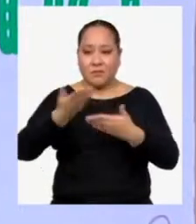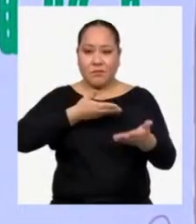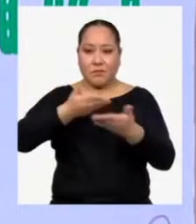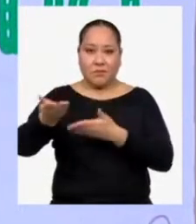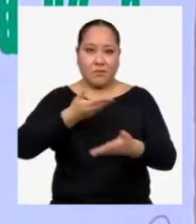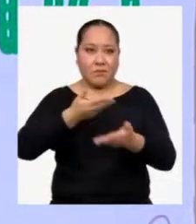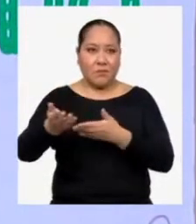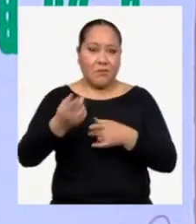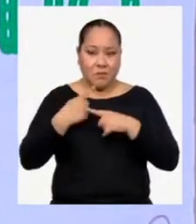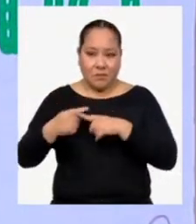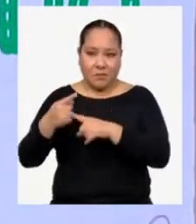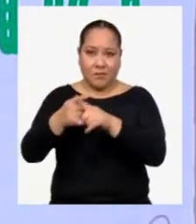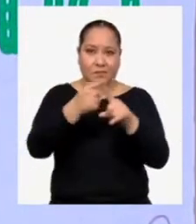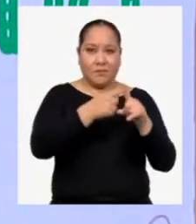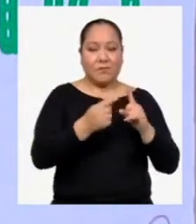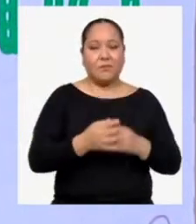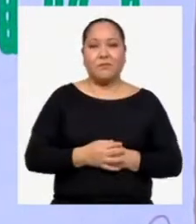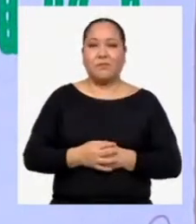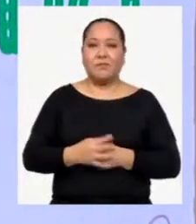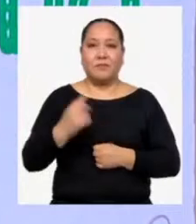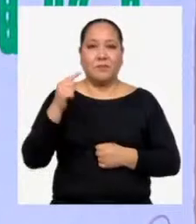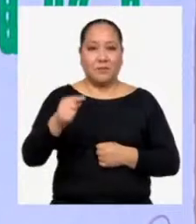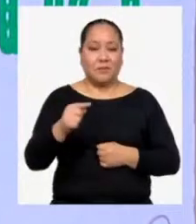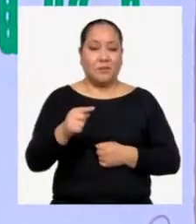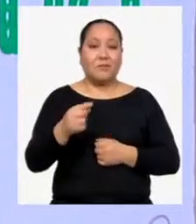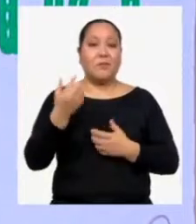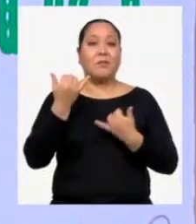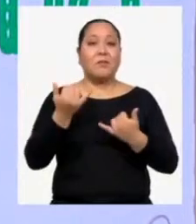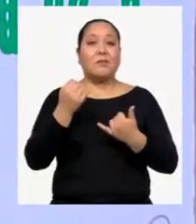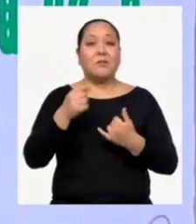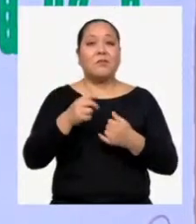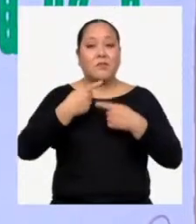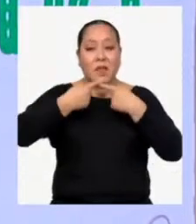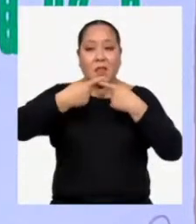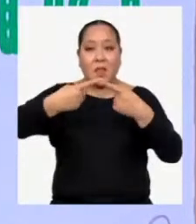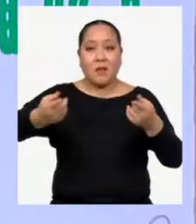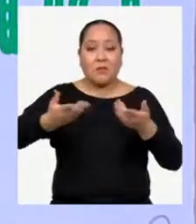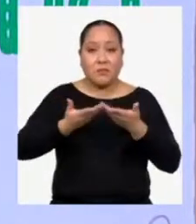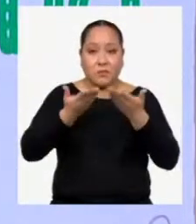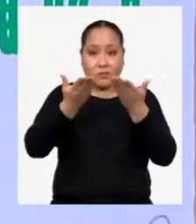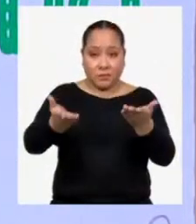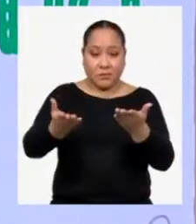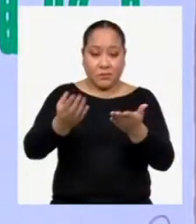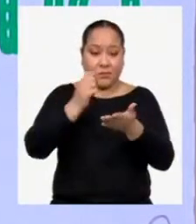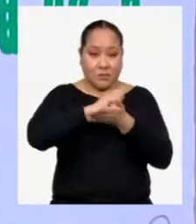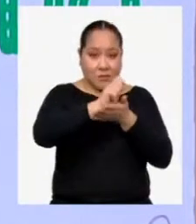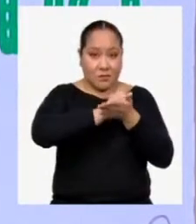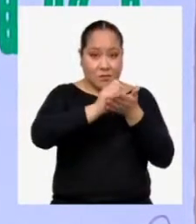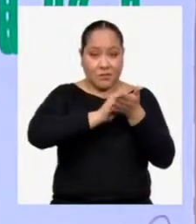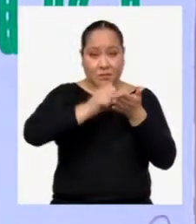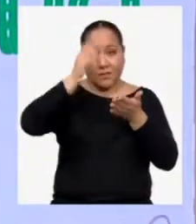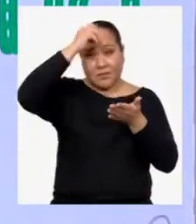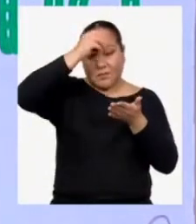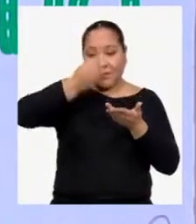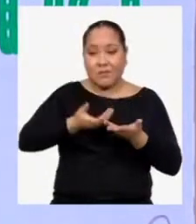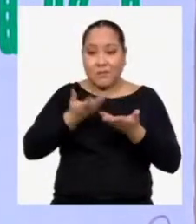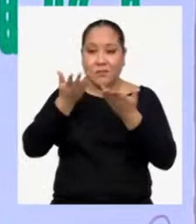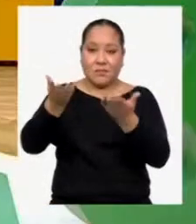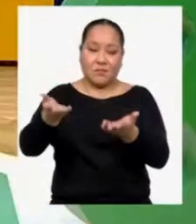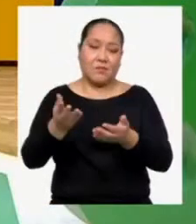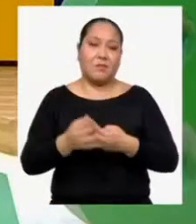desde nuestra diversidad Lo que debemos hacer ahora es difundir la versión final de nuestro artículo de opinión